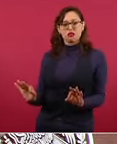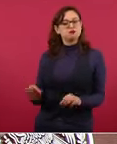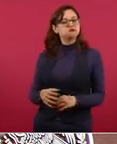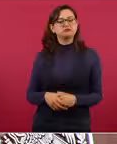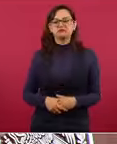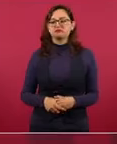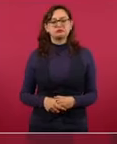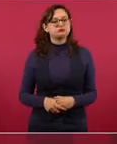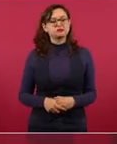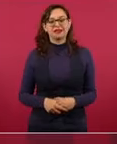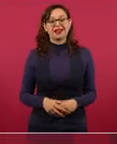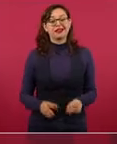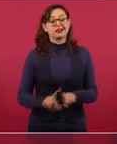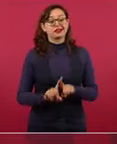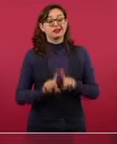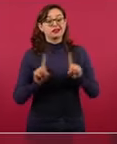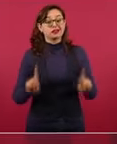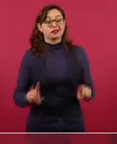x